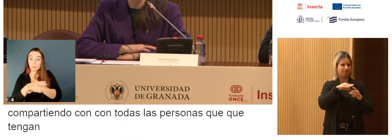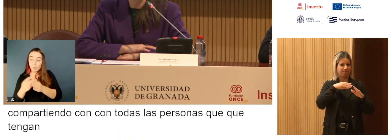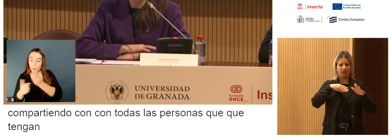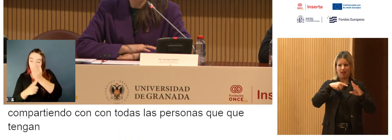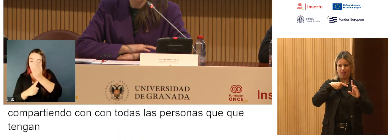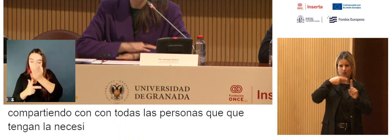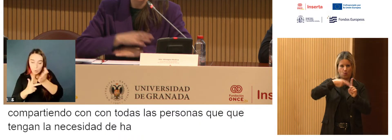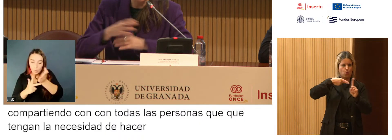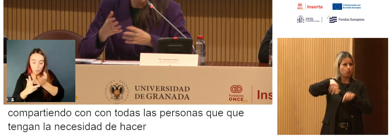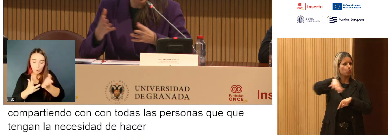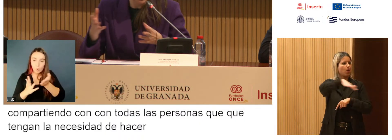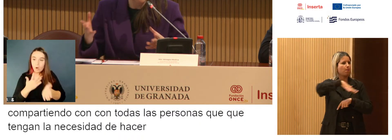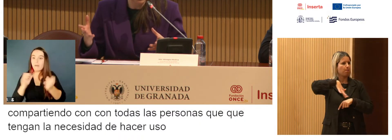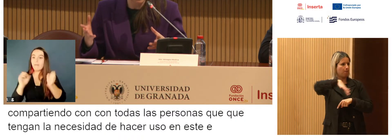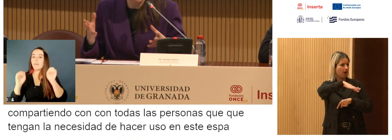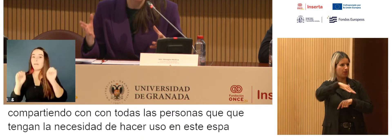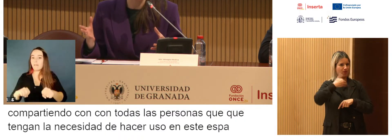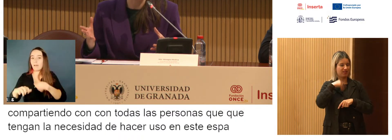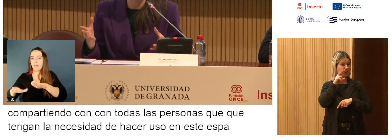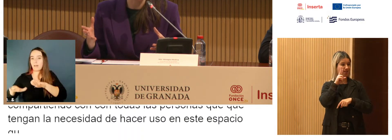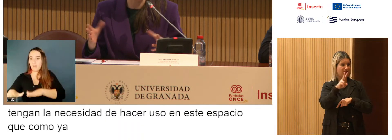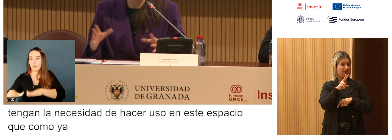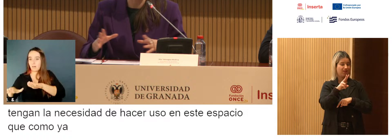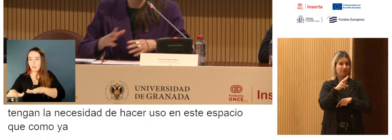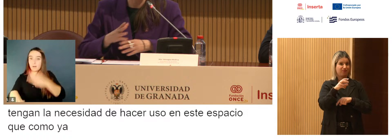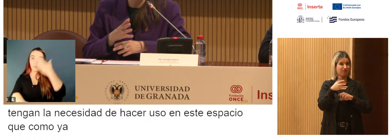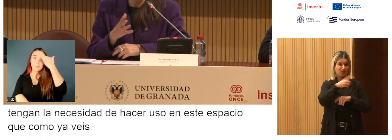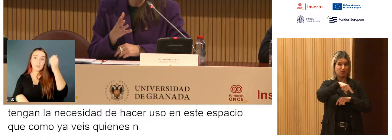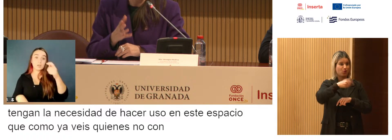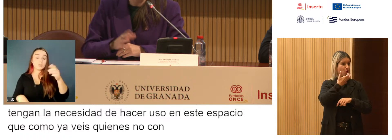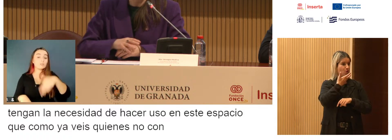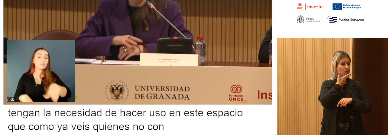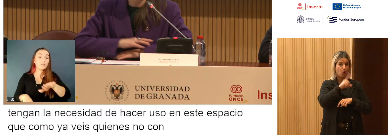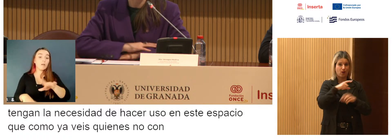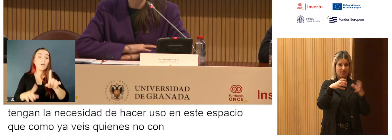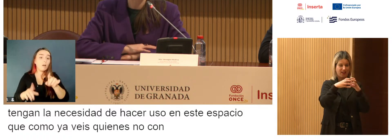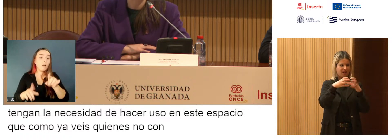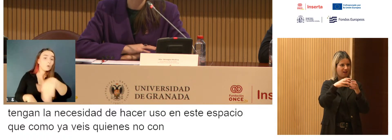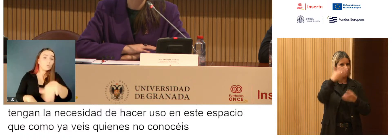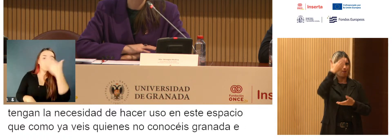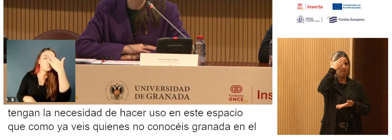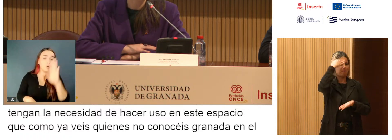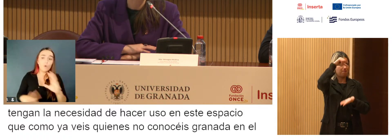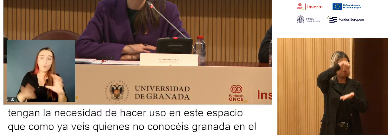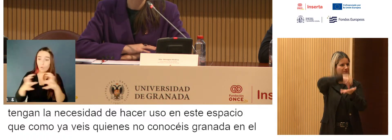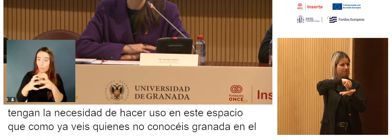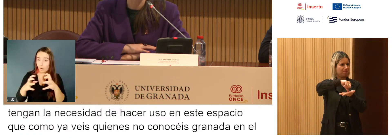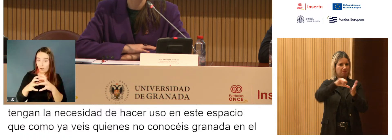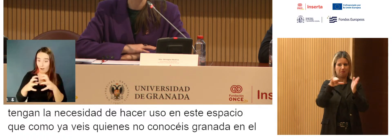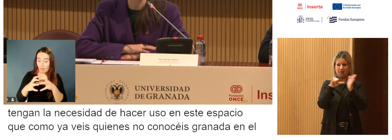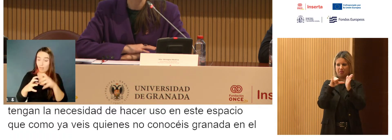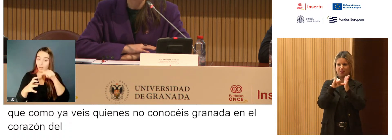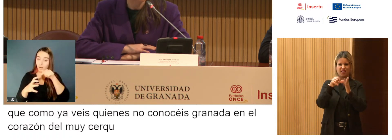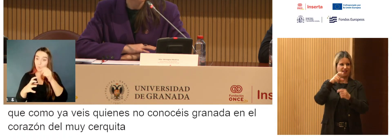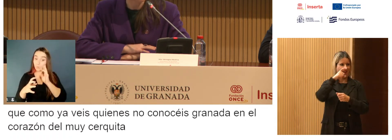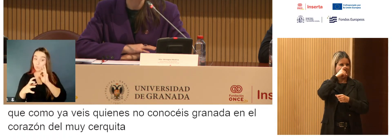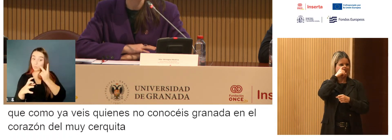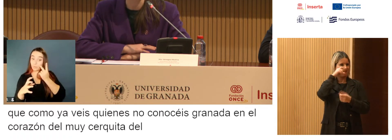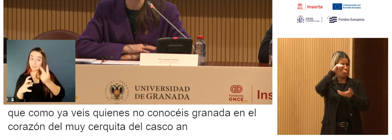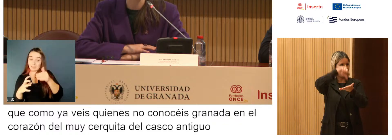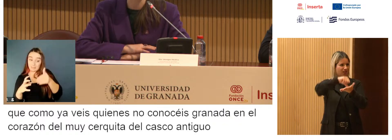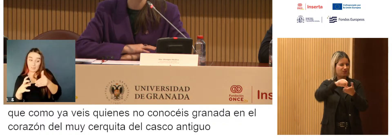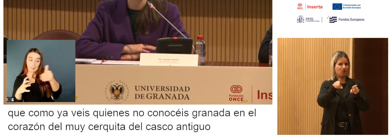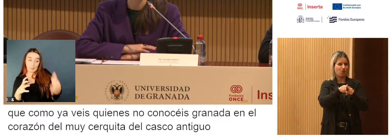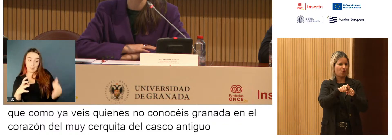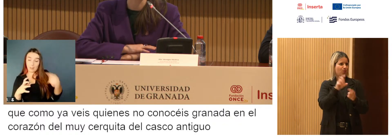uso en este espacio, que, como ya veis, quienes no conocíais Granada, en el corazón muy cerquita del casco antiguo, en el corazón